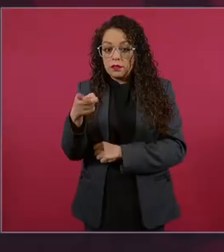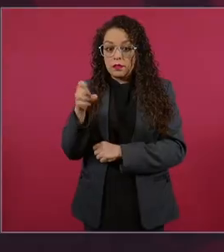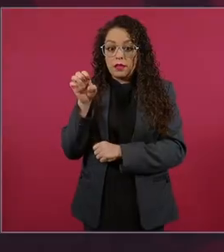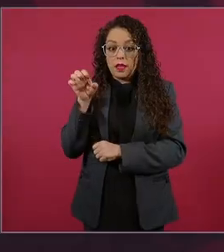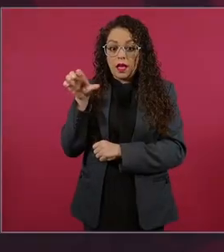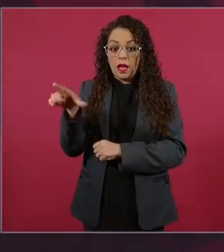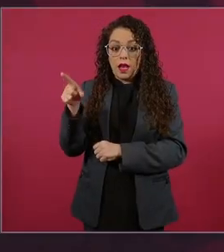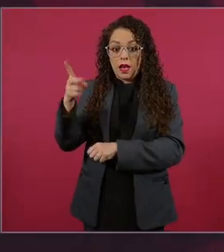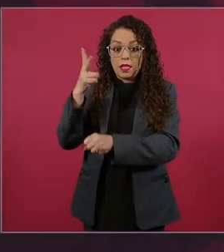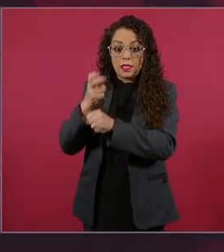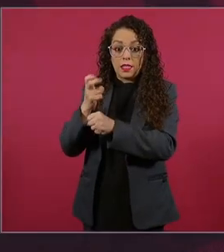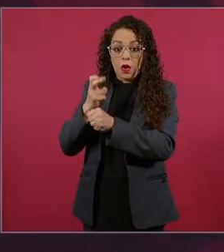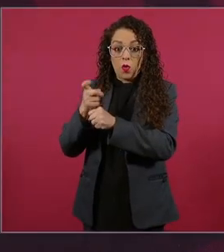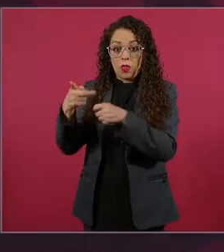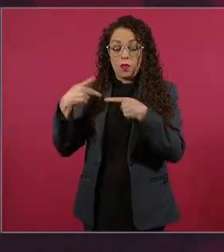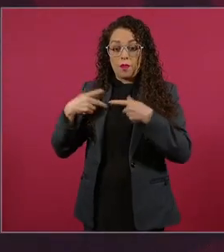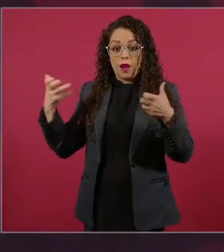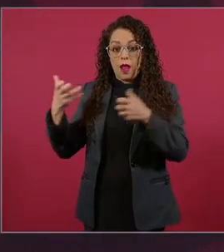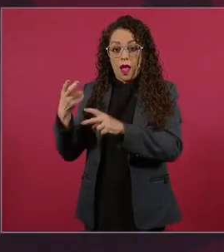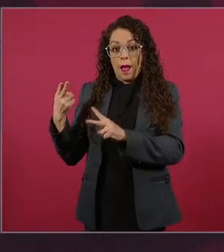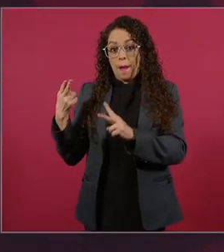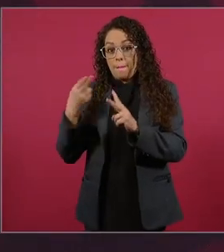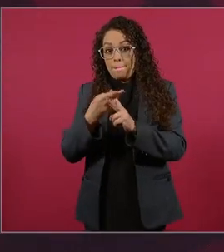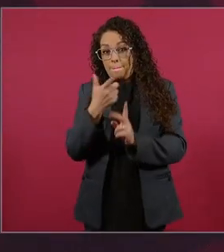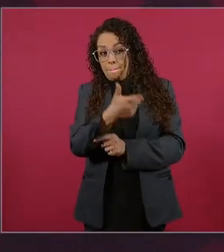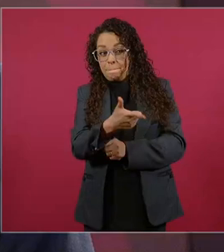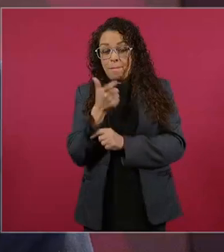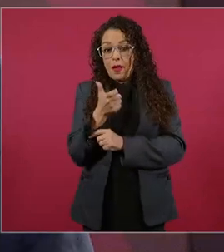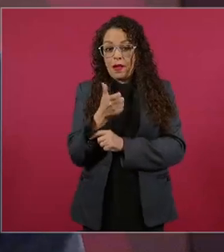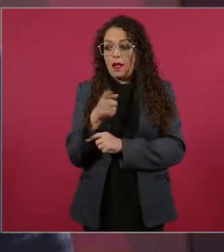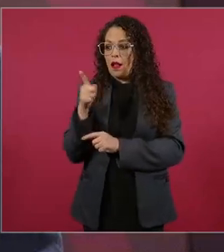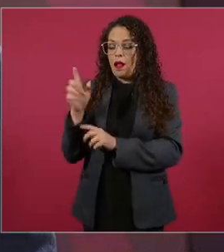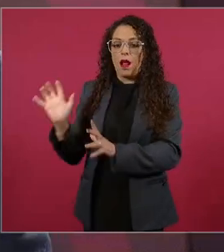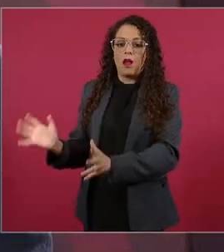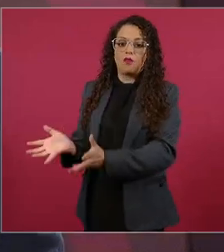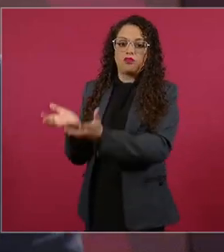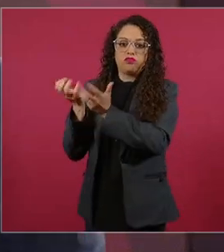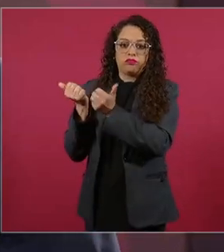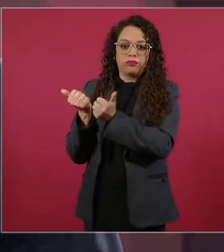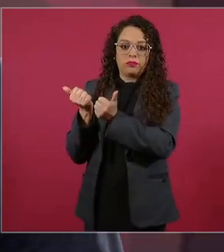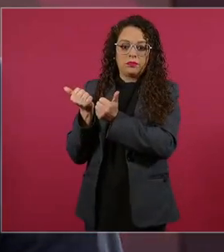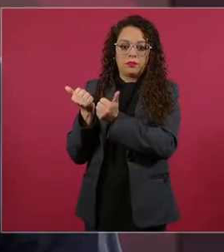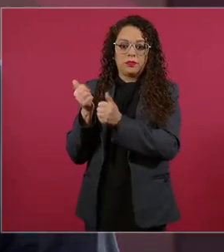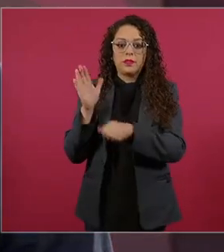al segundo tirador. Por eso la fiscalía solicita al juez